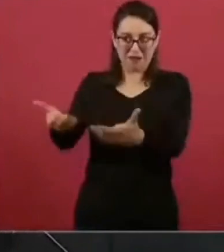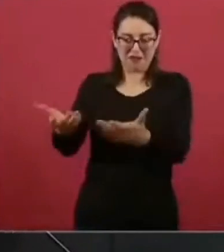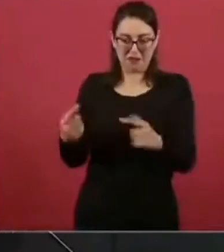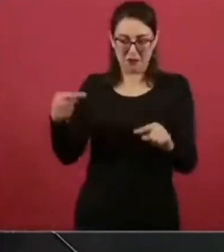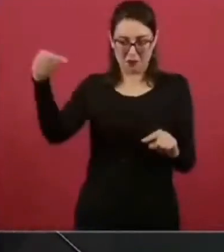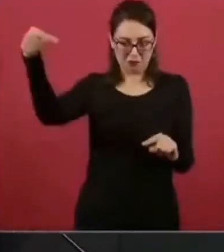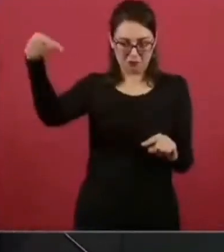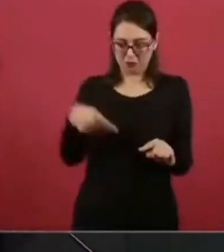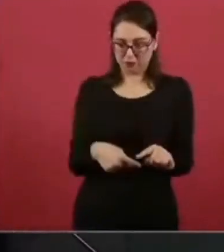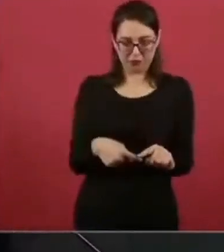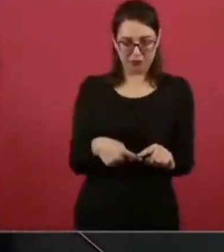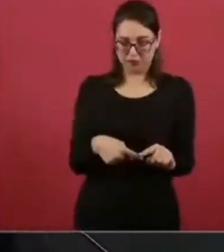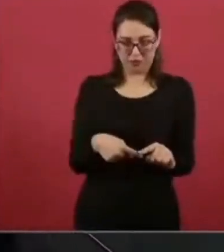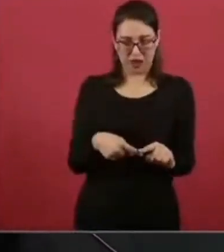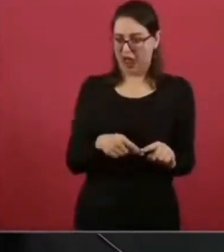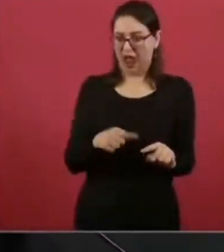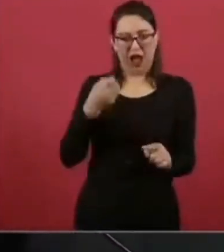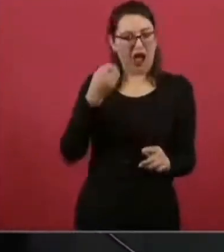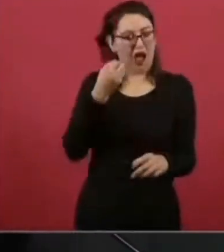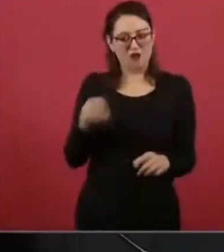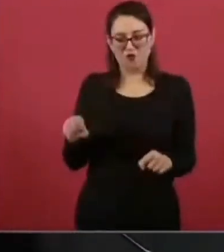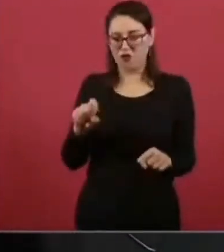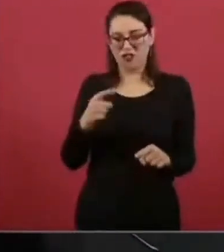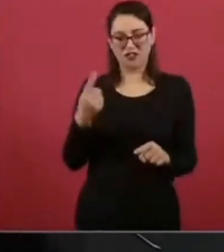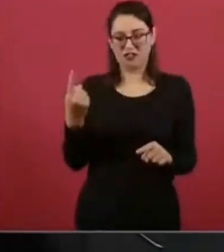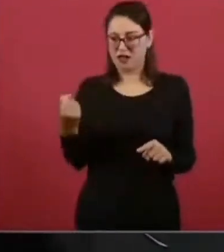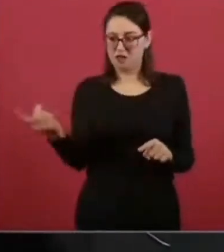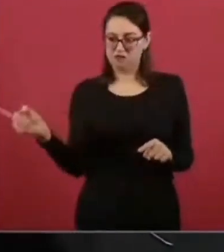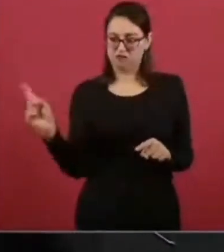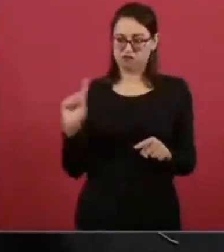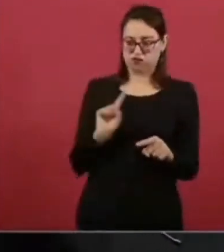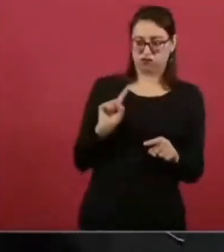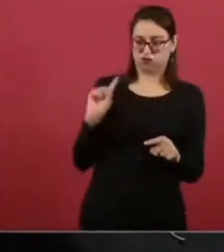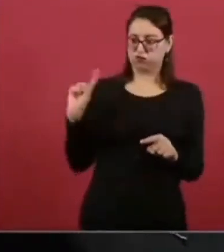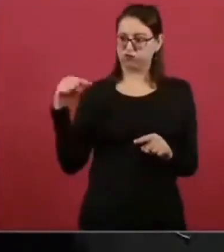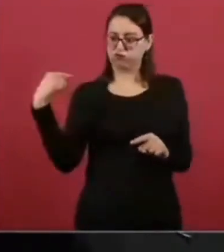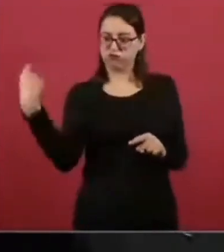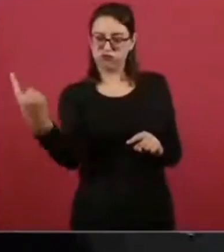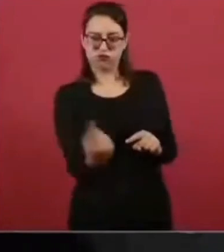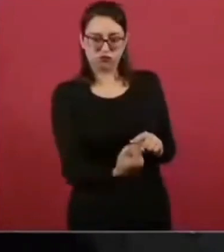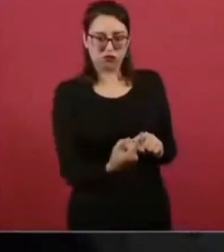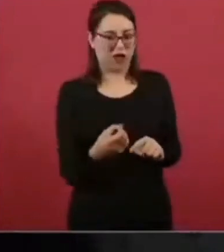y entrar por Arriaga hacia Tuxtla.